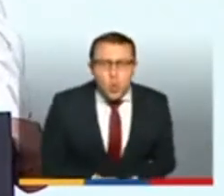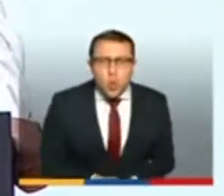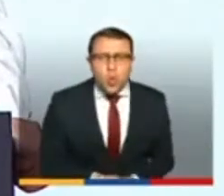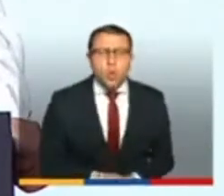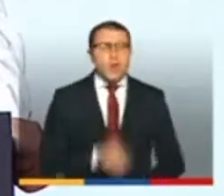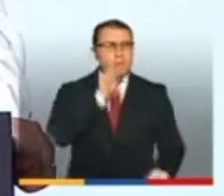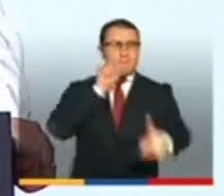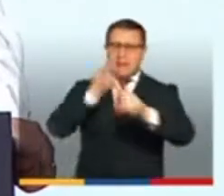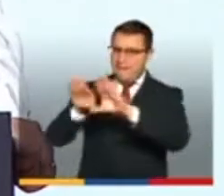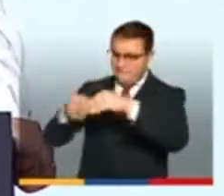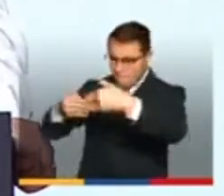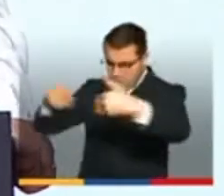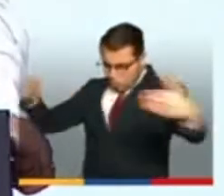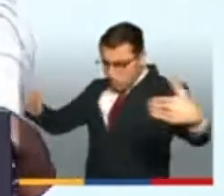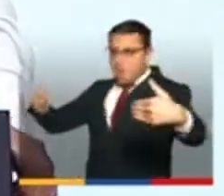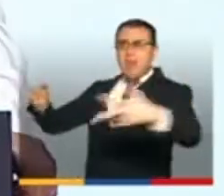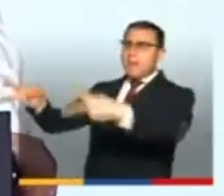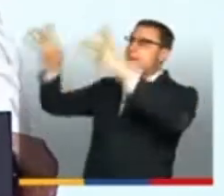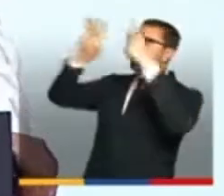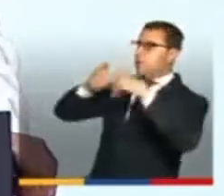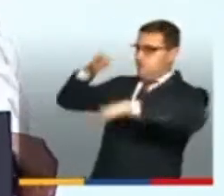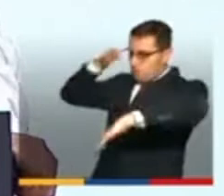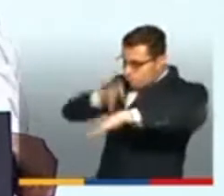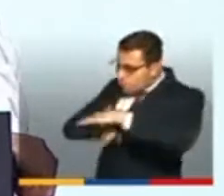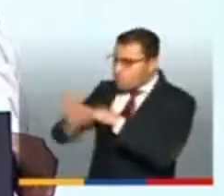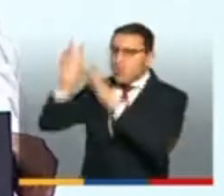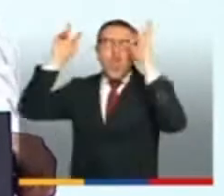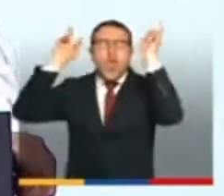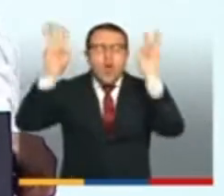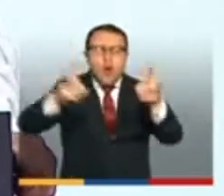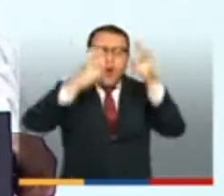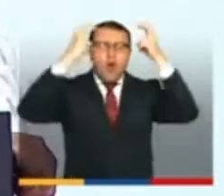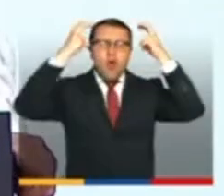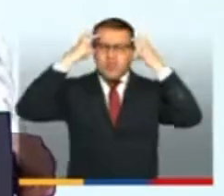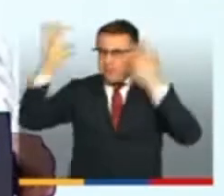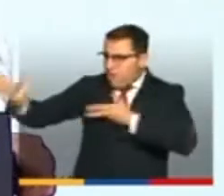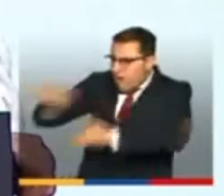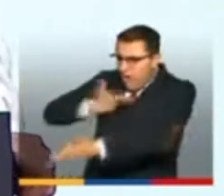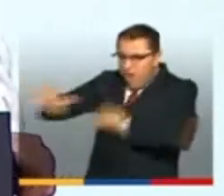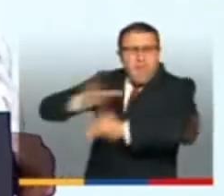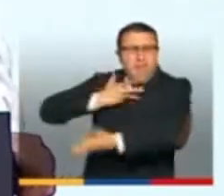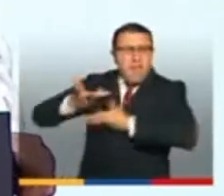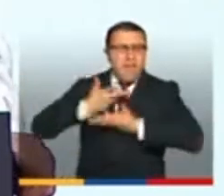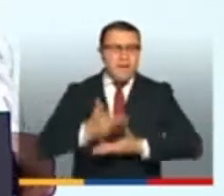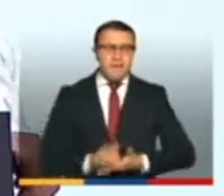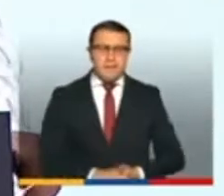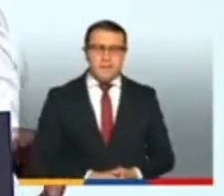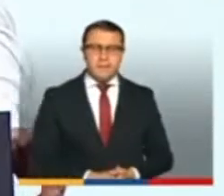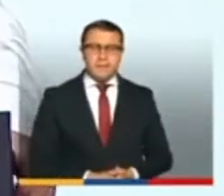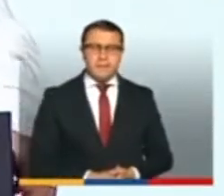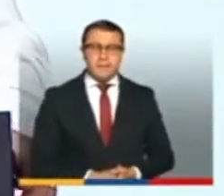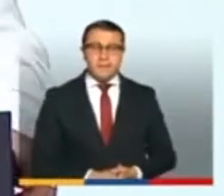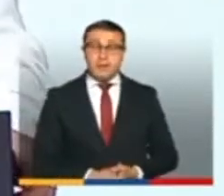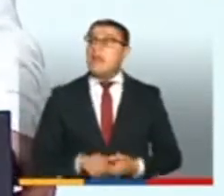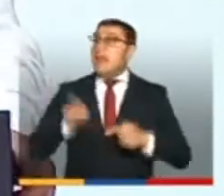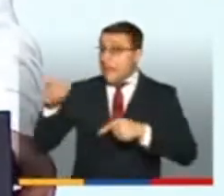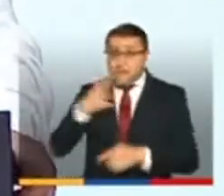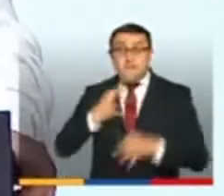paso del conocimiento entonces aquí tendremos prosperidad